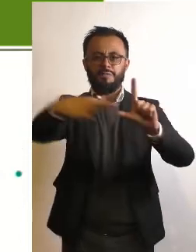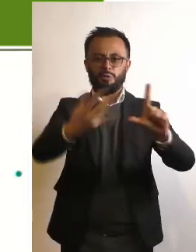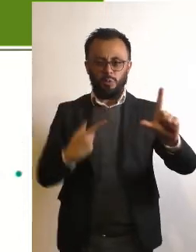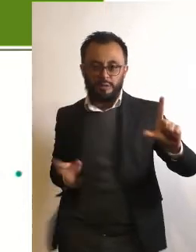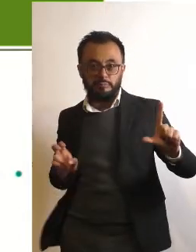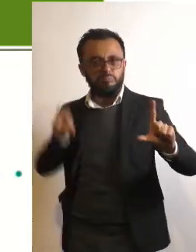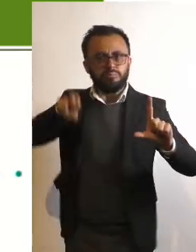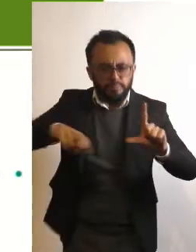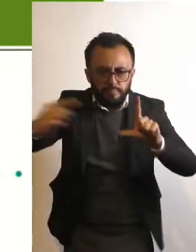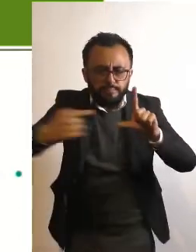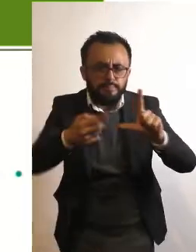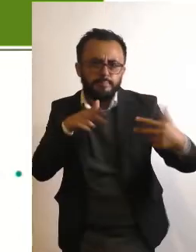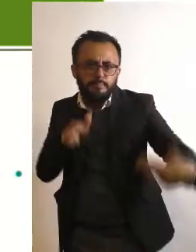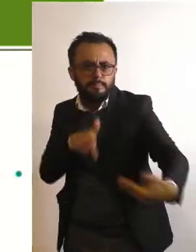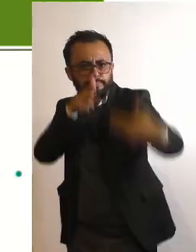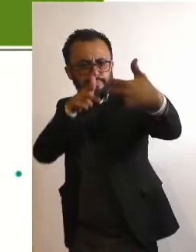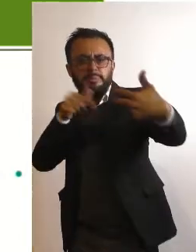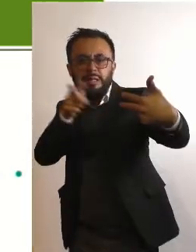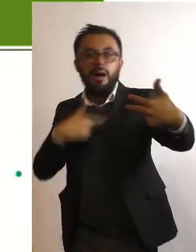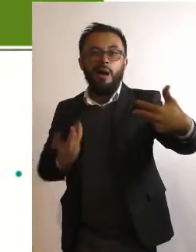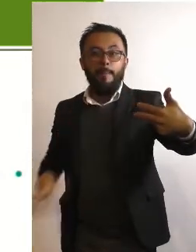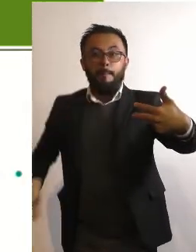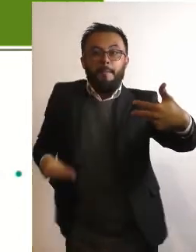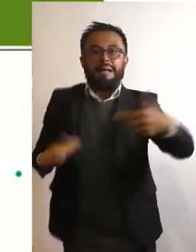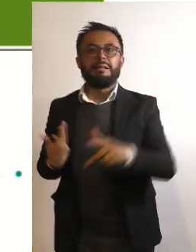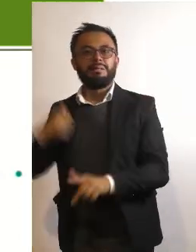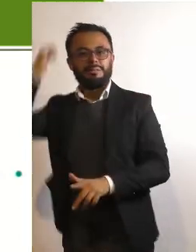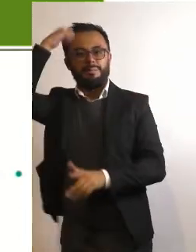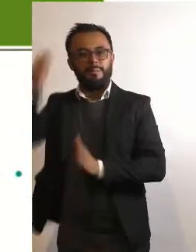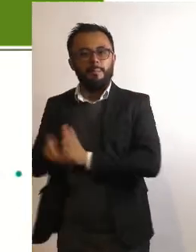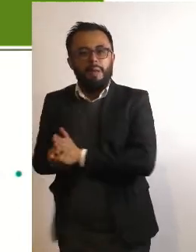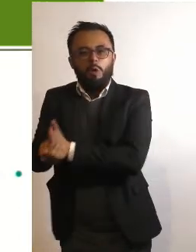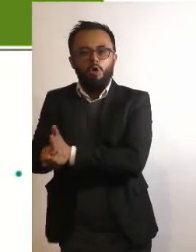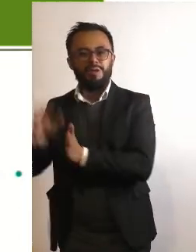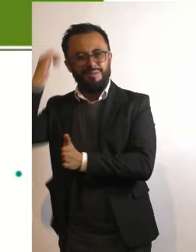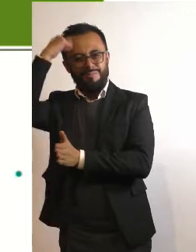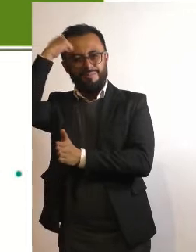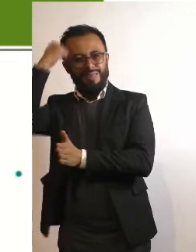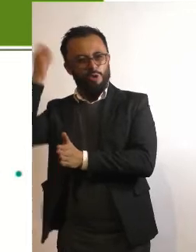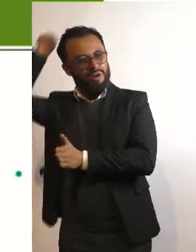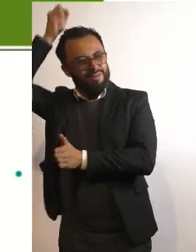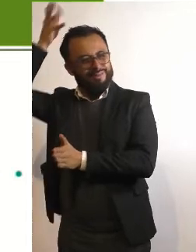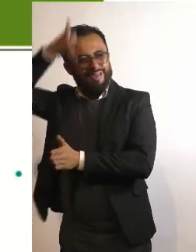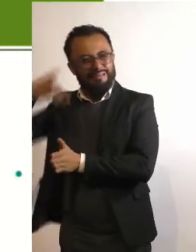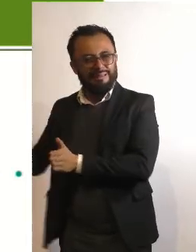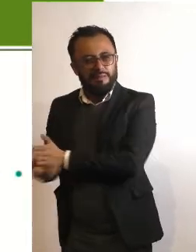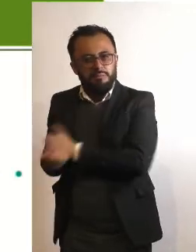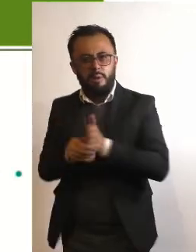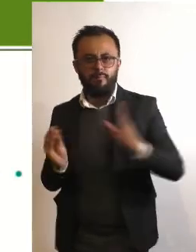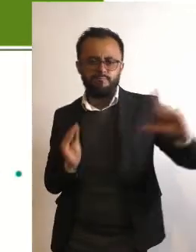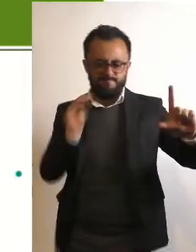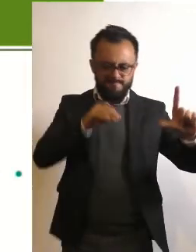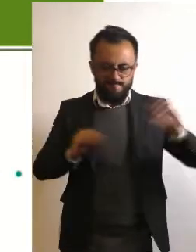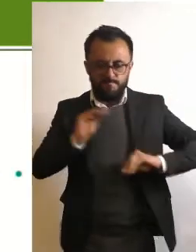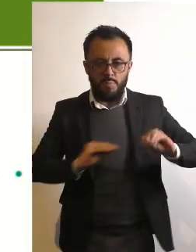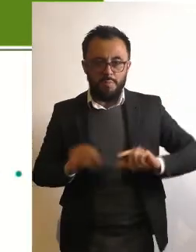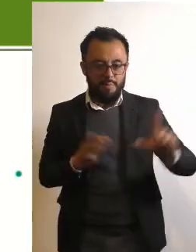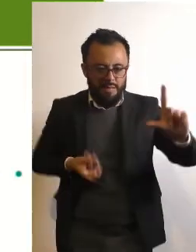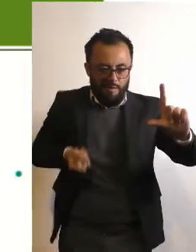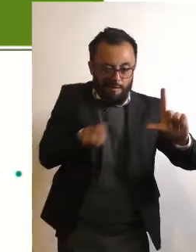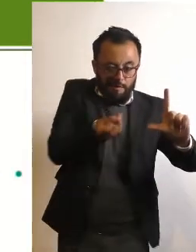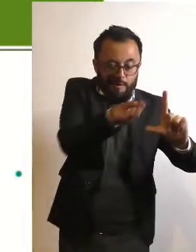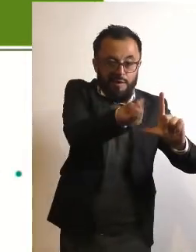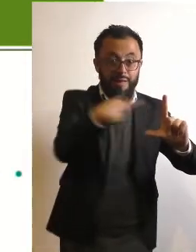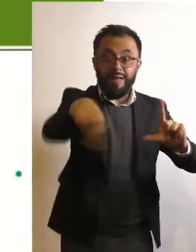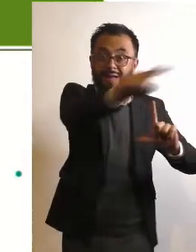pedagógica en donde podíamos permitir que el estudiante pudiese adquirir el conocimiento,